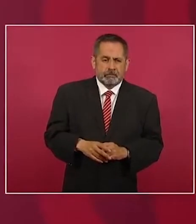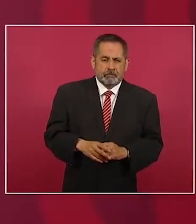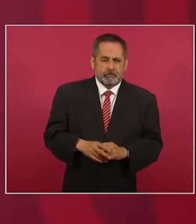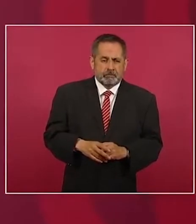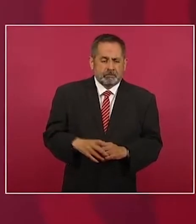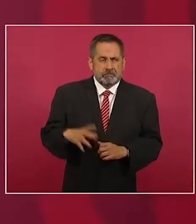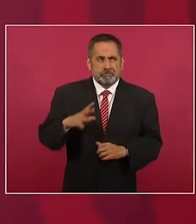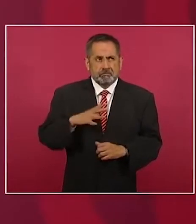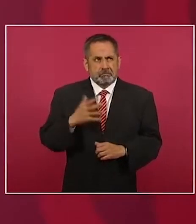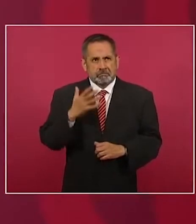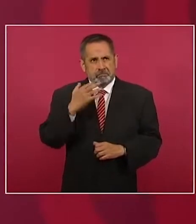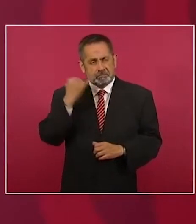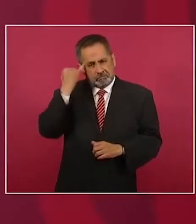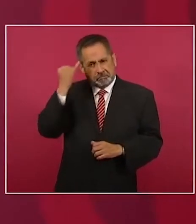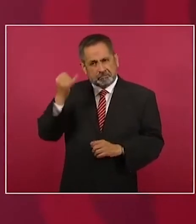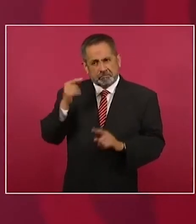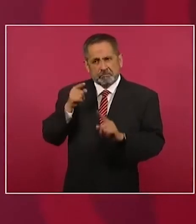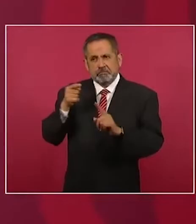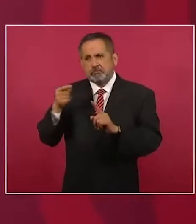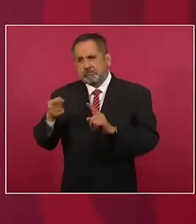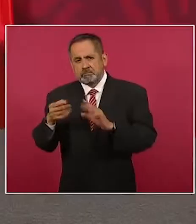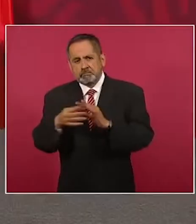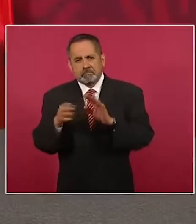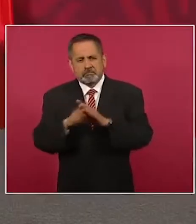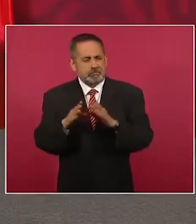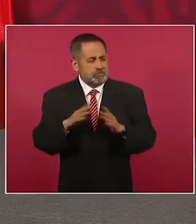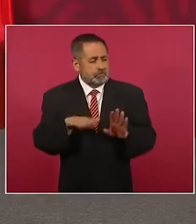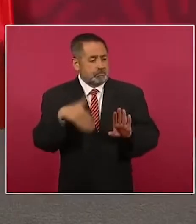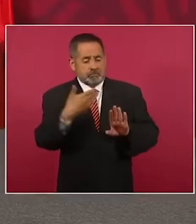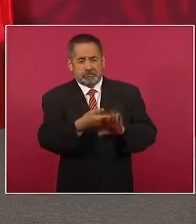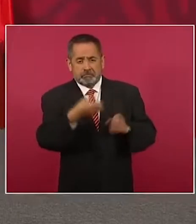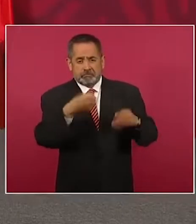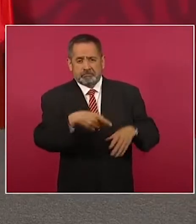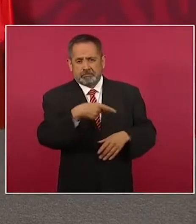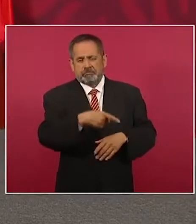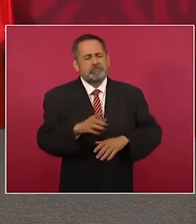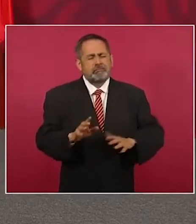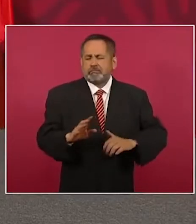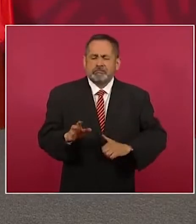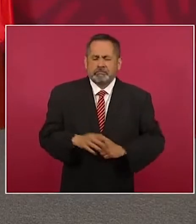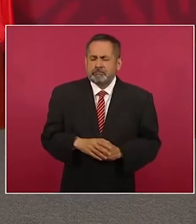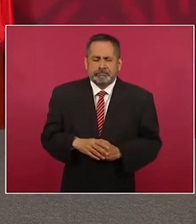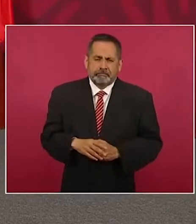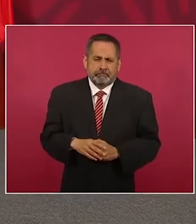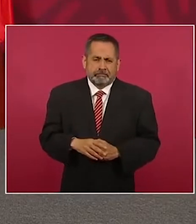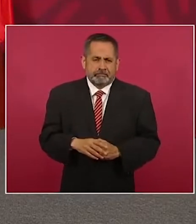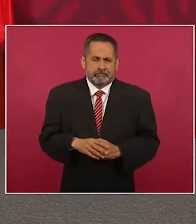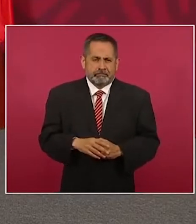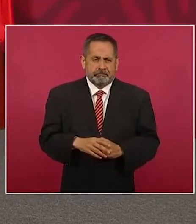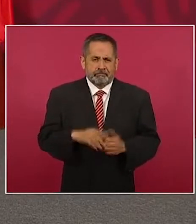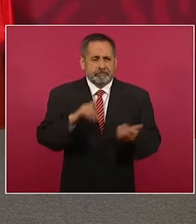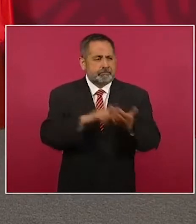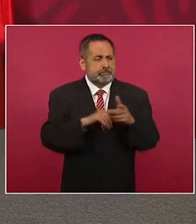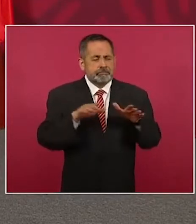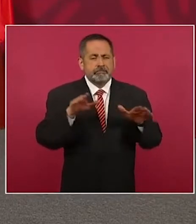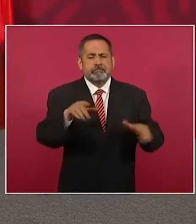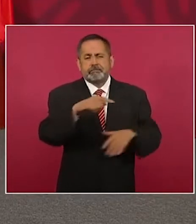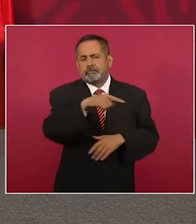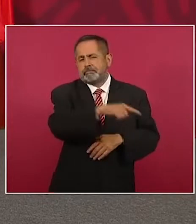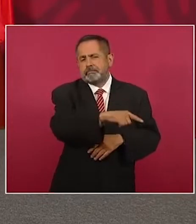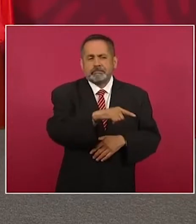propósito para afectar a las